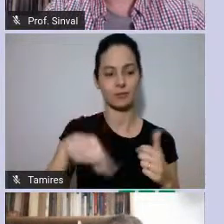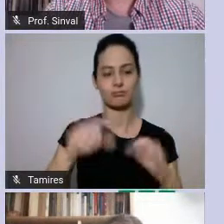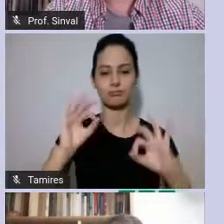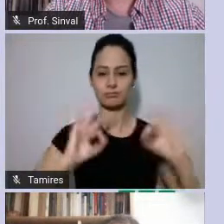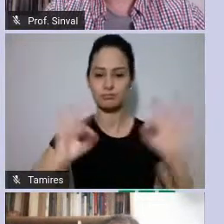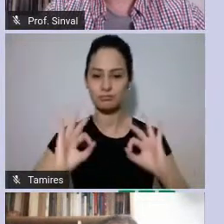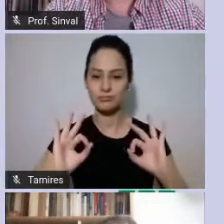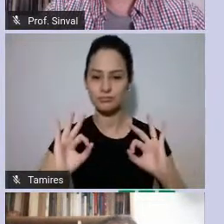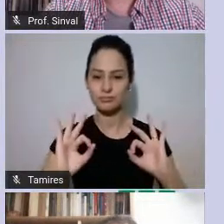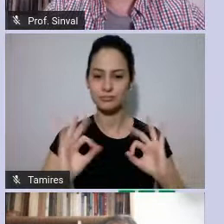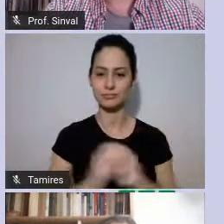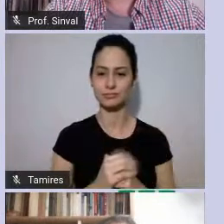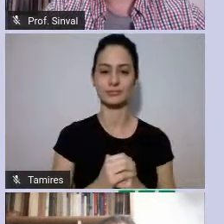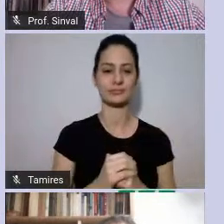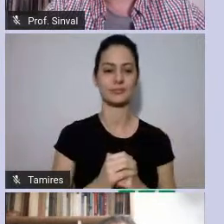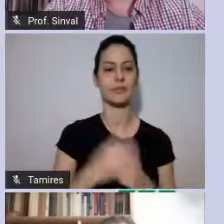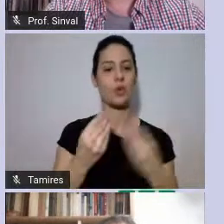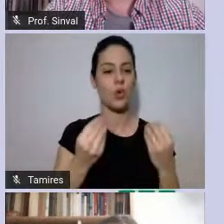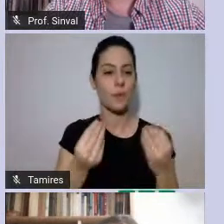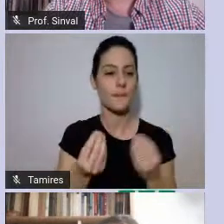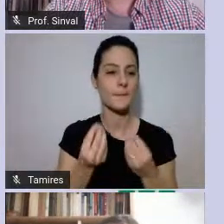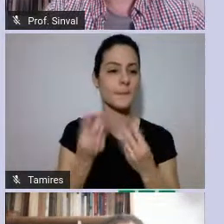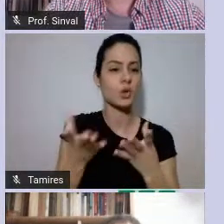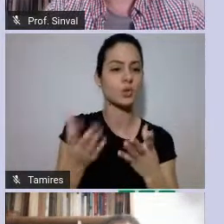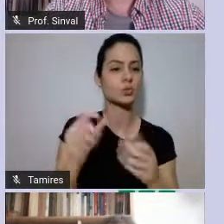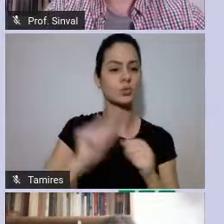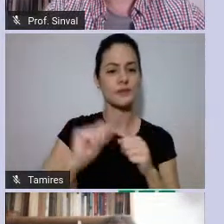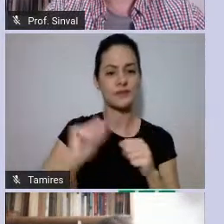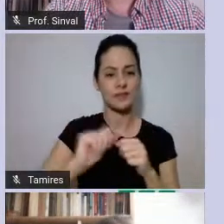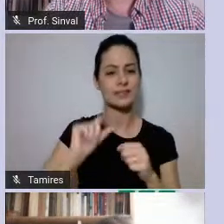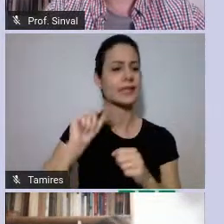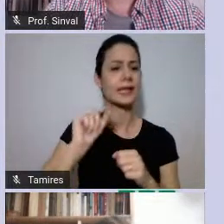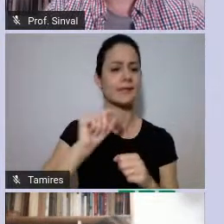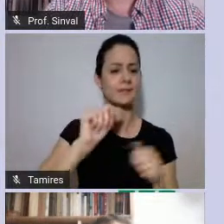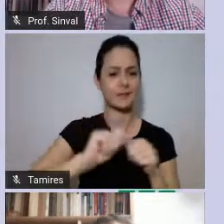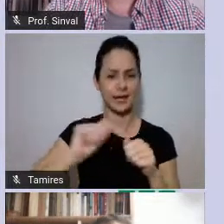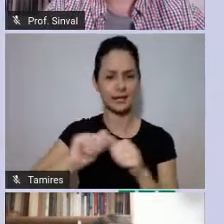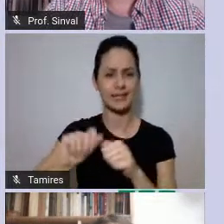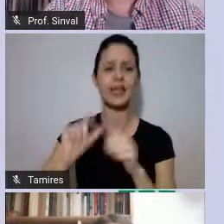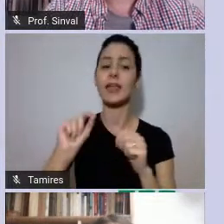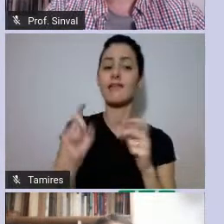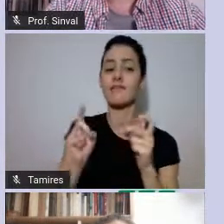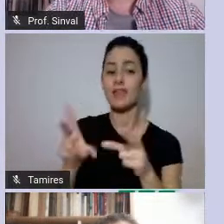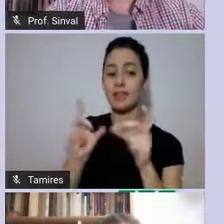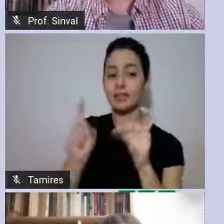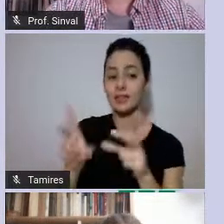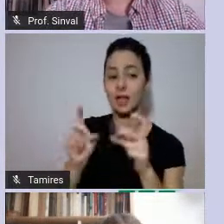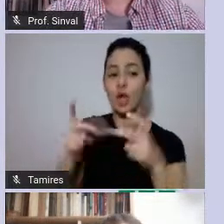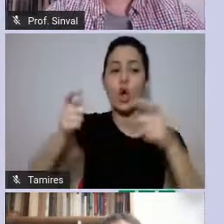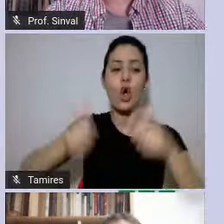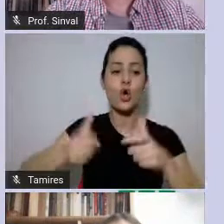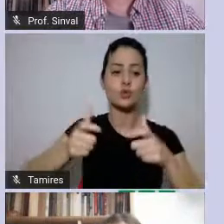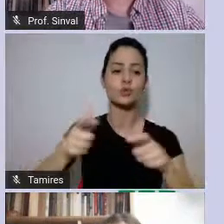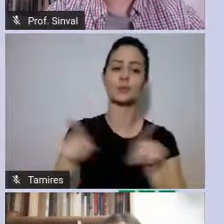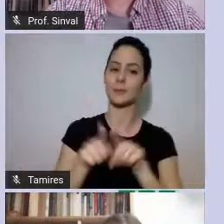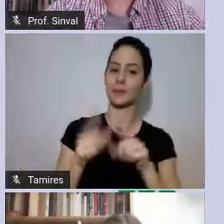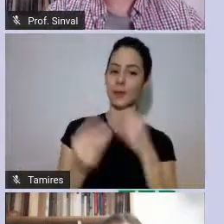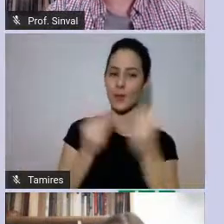ir regulando quién produce qué y quién lo vende, dónde y cómo.